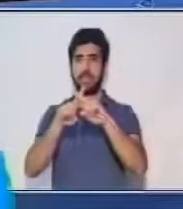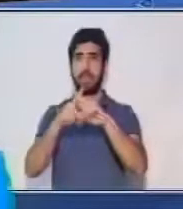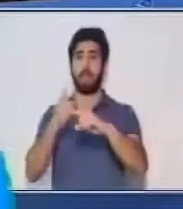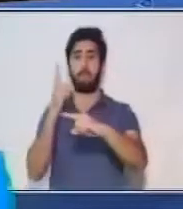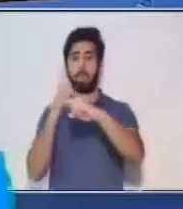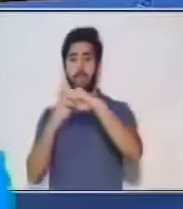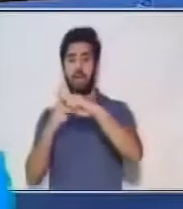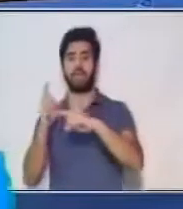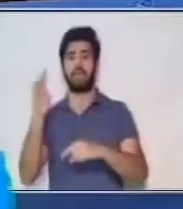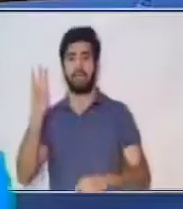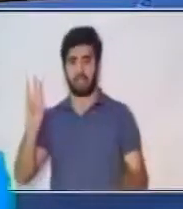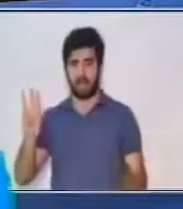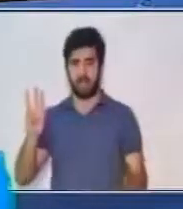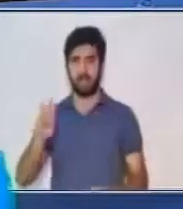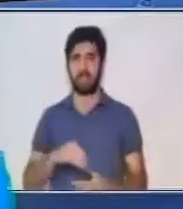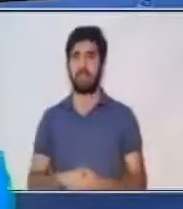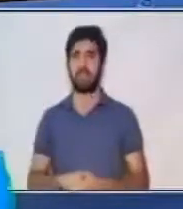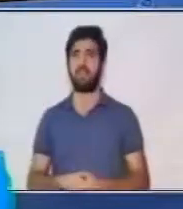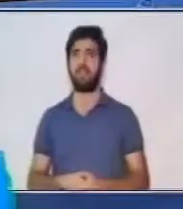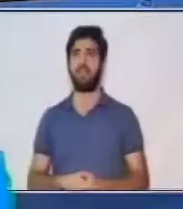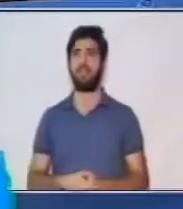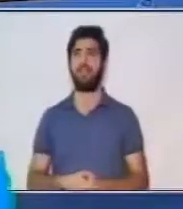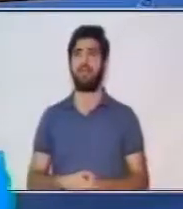más 3.